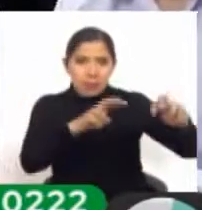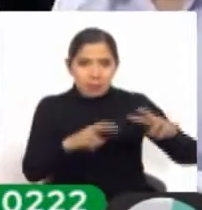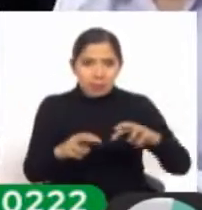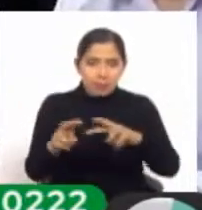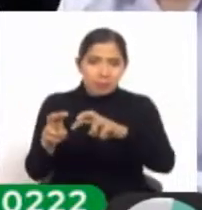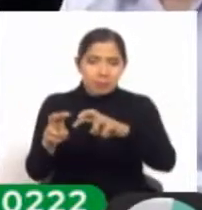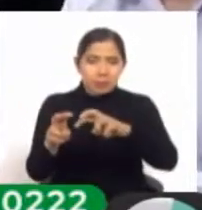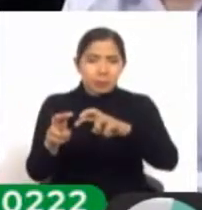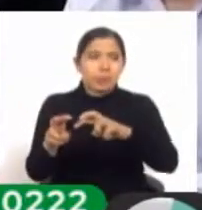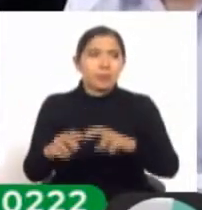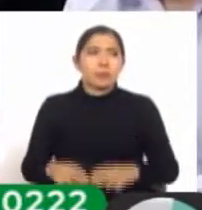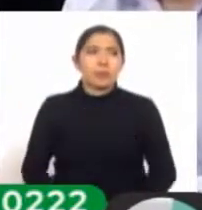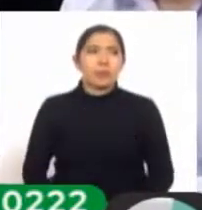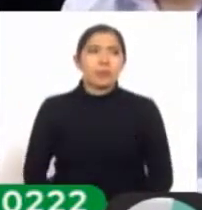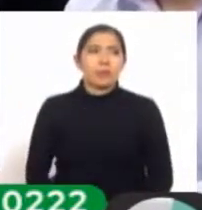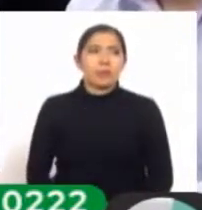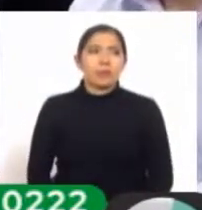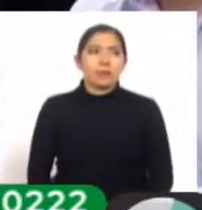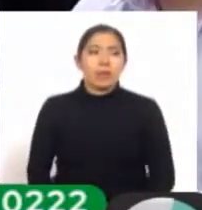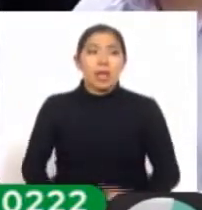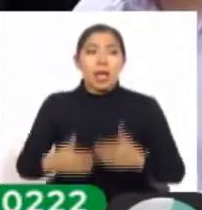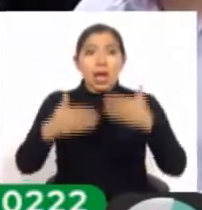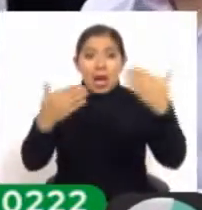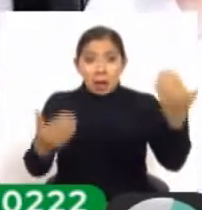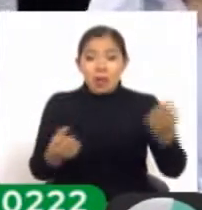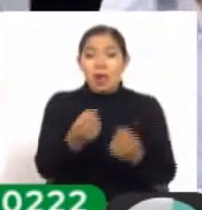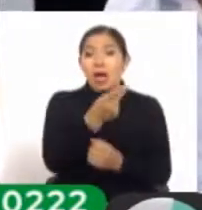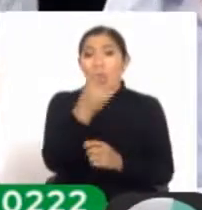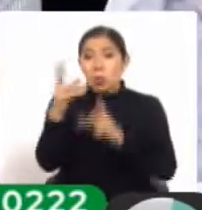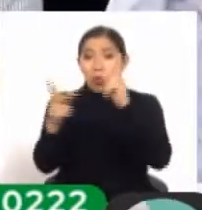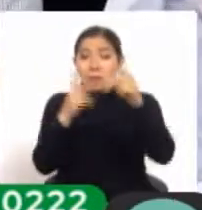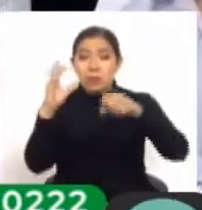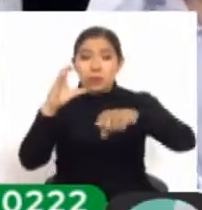detenidas, había personas arrestadas,